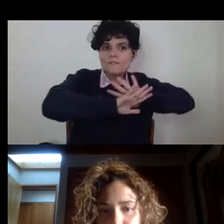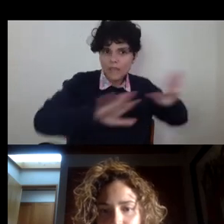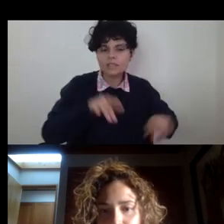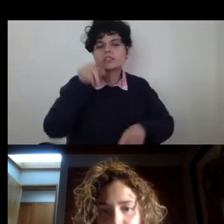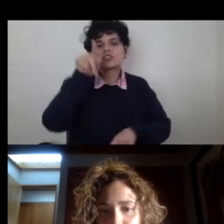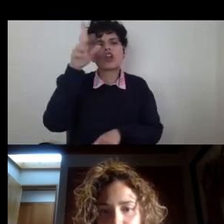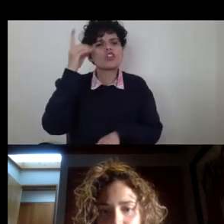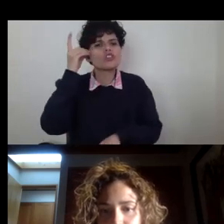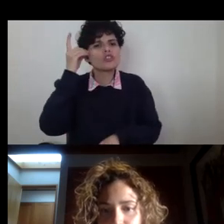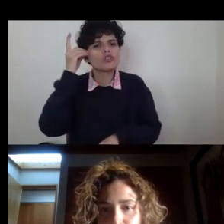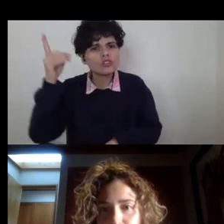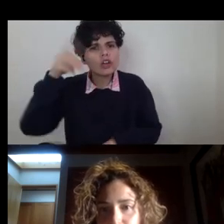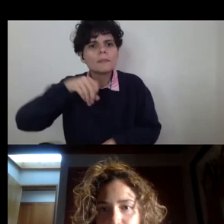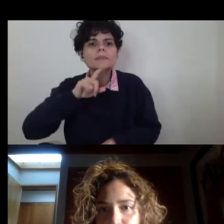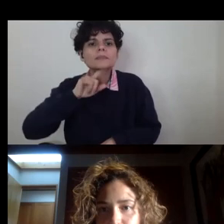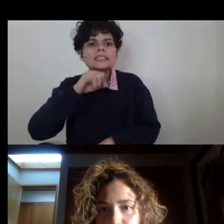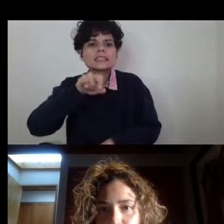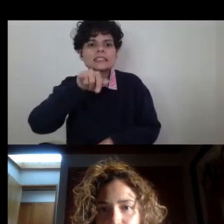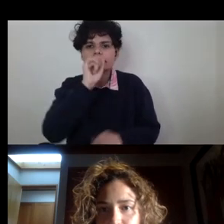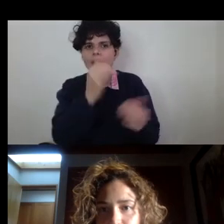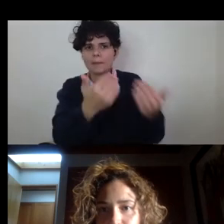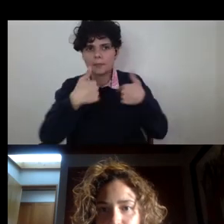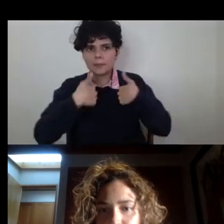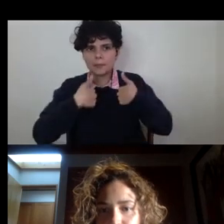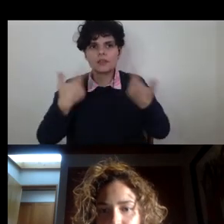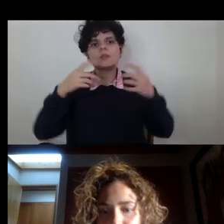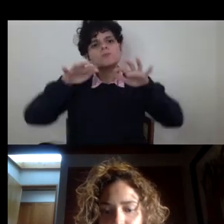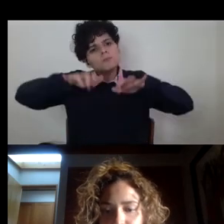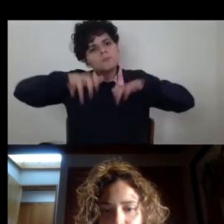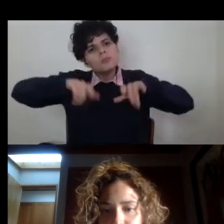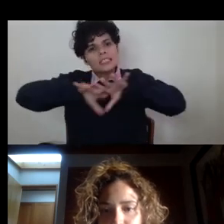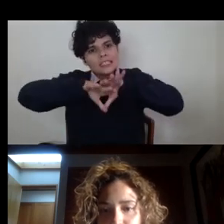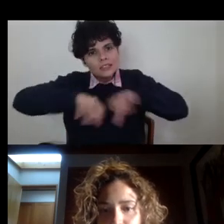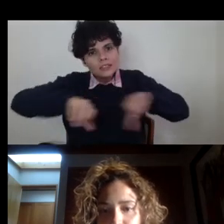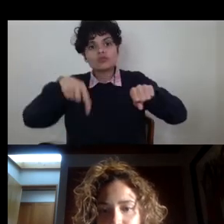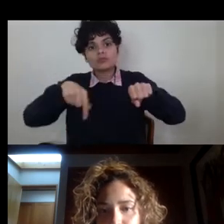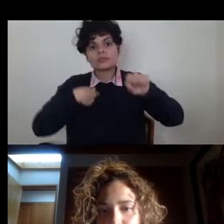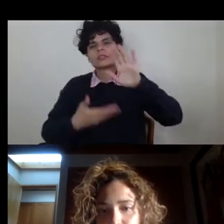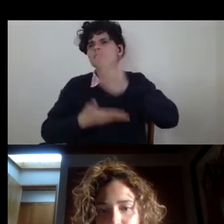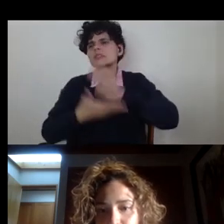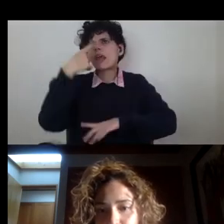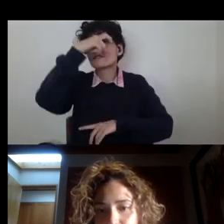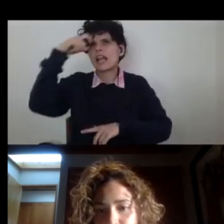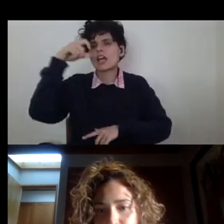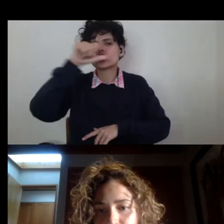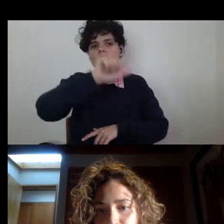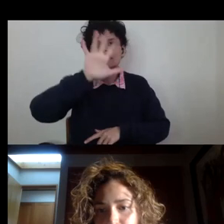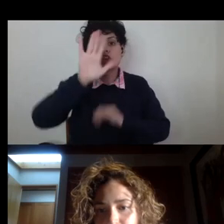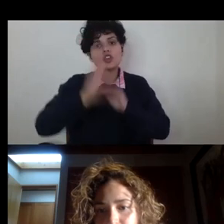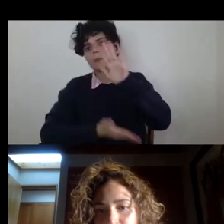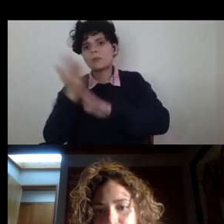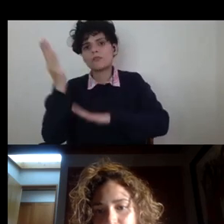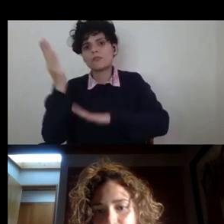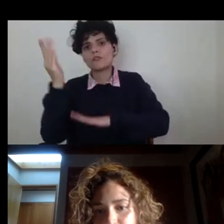Mitzi Canessa, quien está ahí en la foto, y parto, recién titulada en el verano del 65, a la Estación de Biología Marina